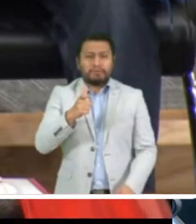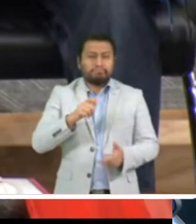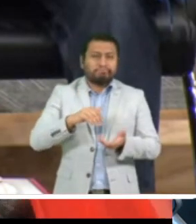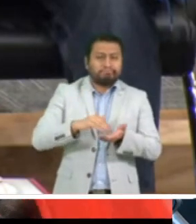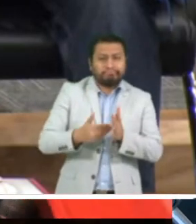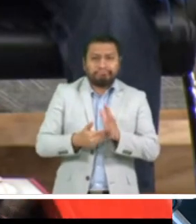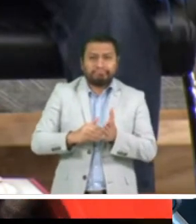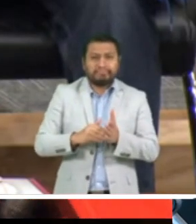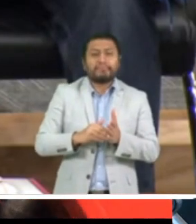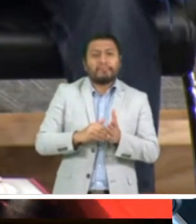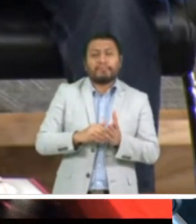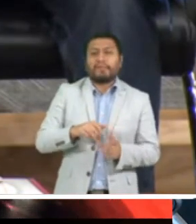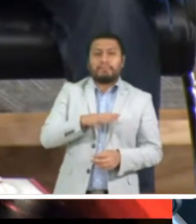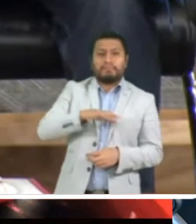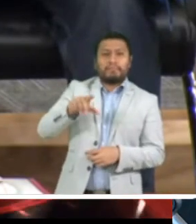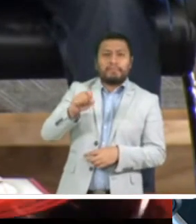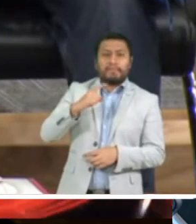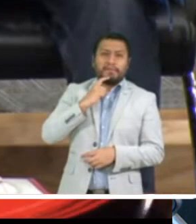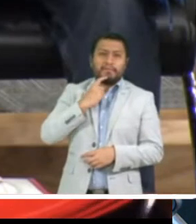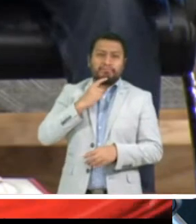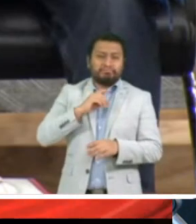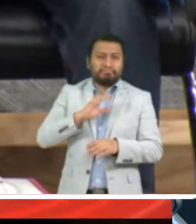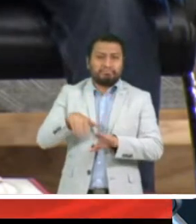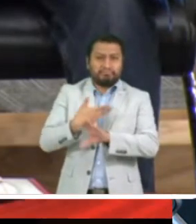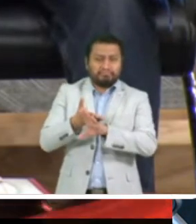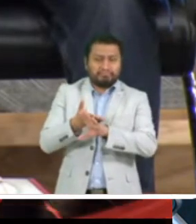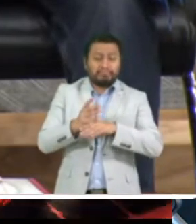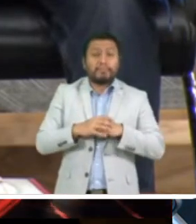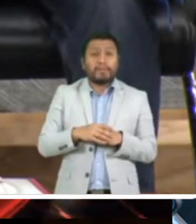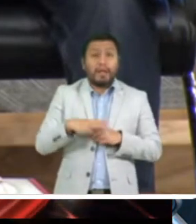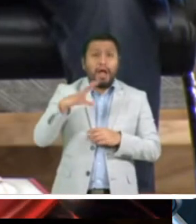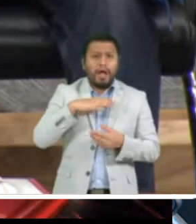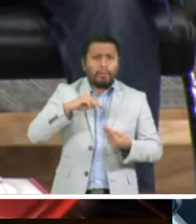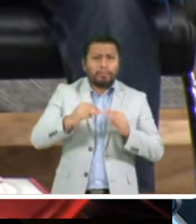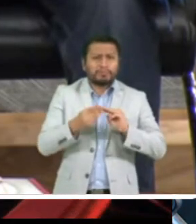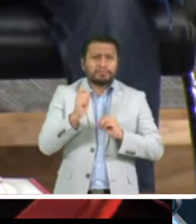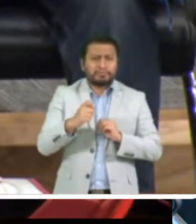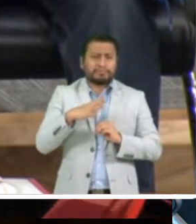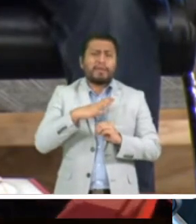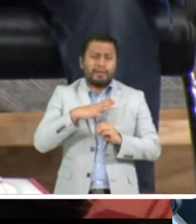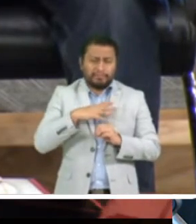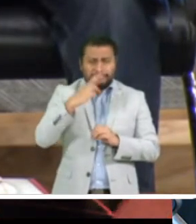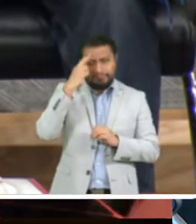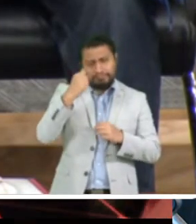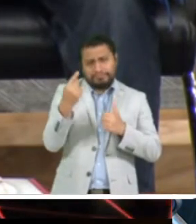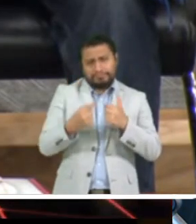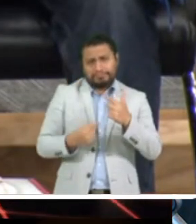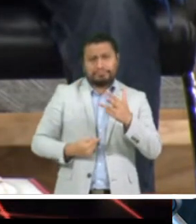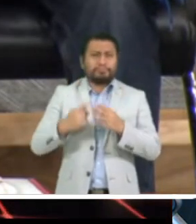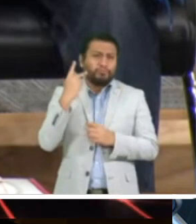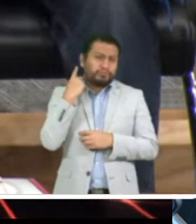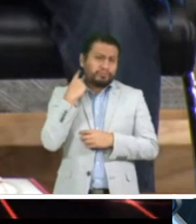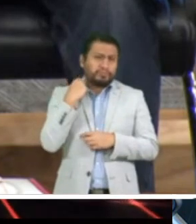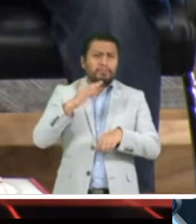Amigos y amigas, me da gusto estar nuevamente con ustedes. Vamos a ir a una sesión del INE hoy en la revocación de mandato. Antes que